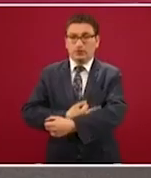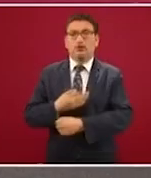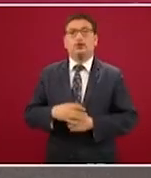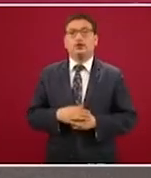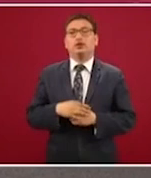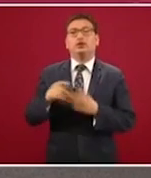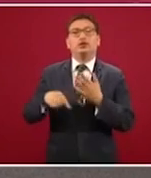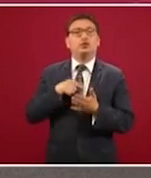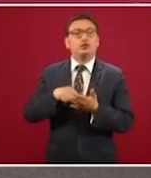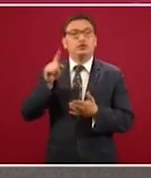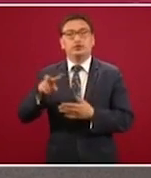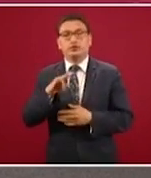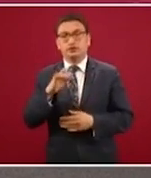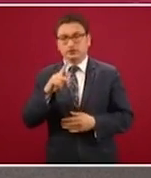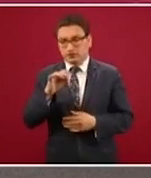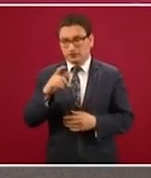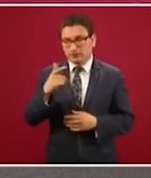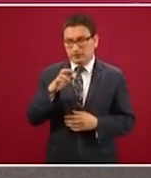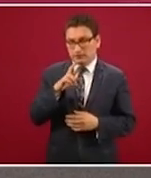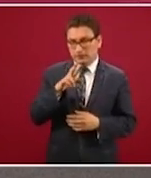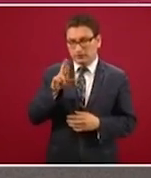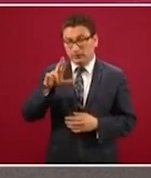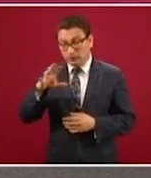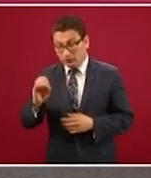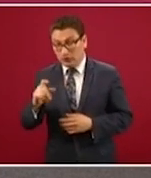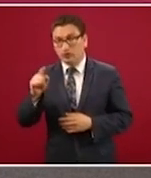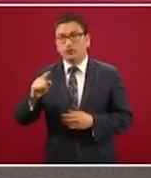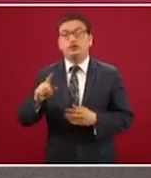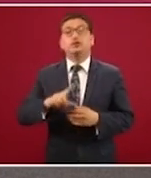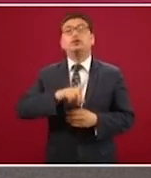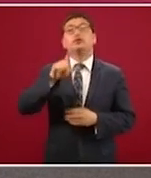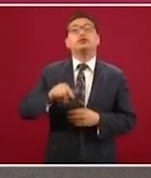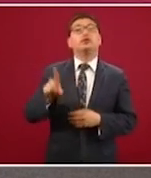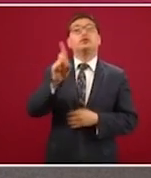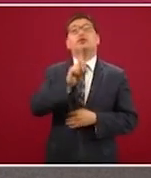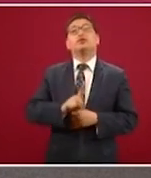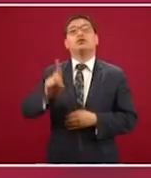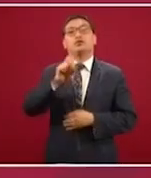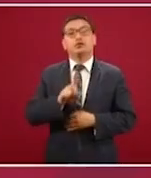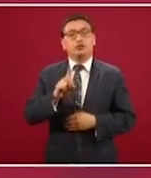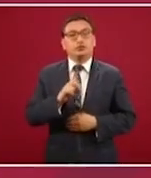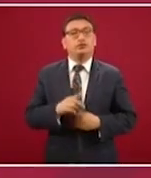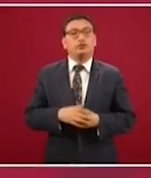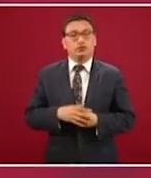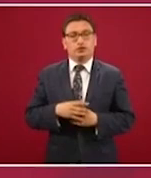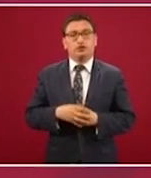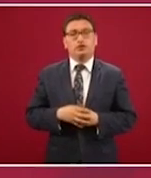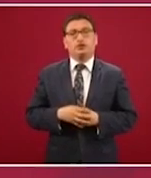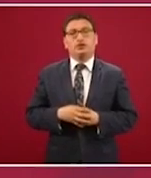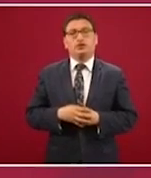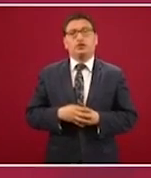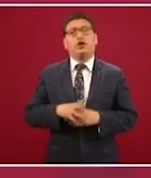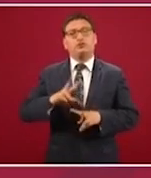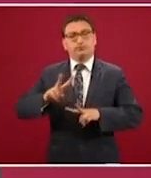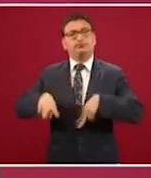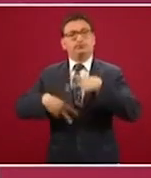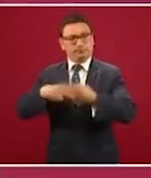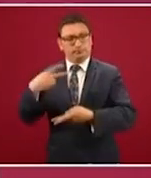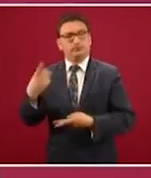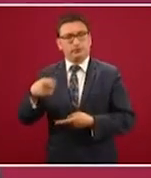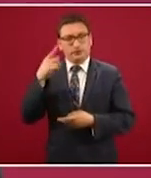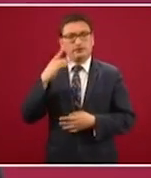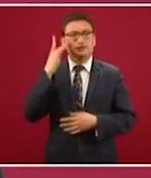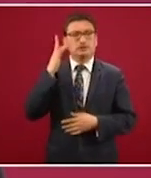en Vicente Guerrero, y el domingo vamos a estar en